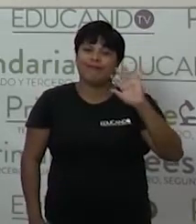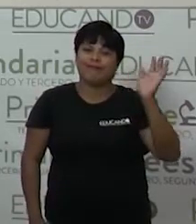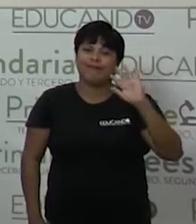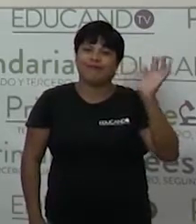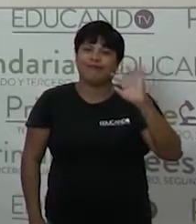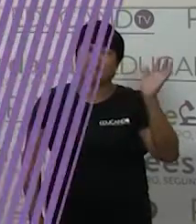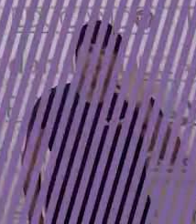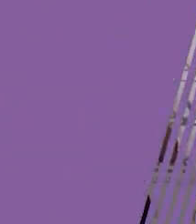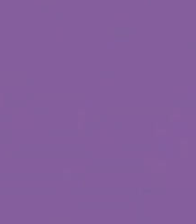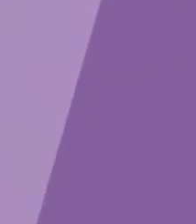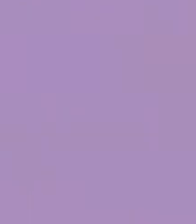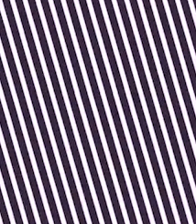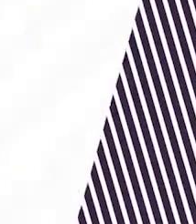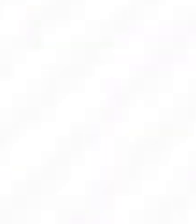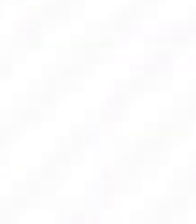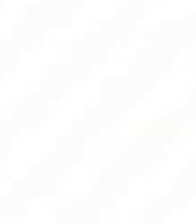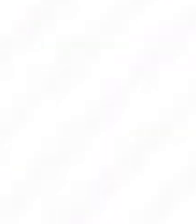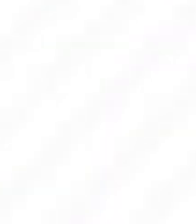luego